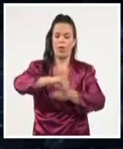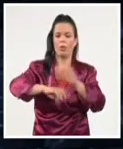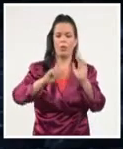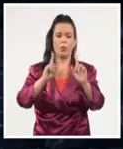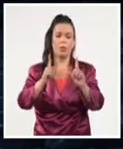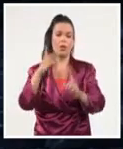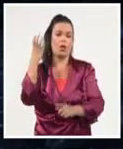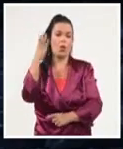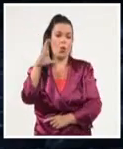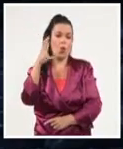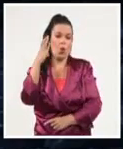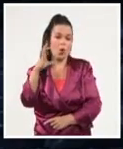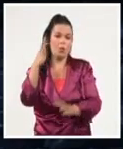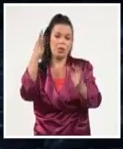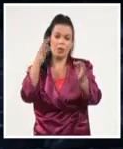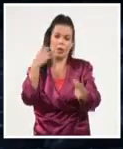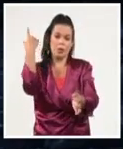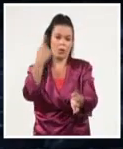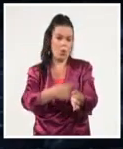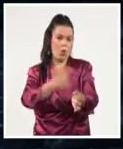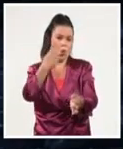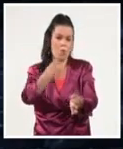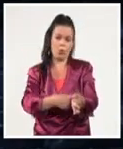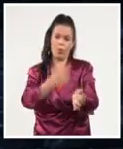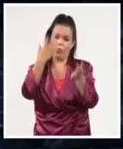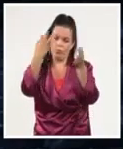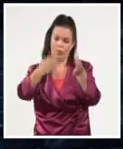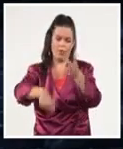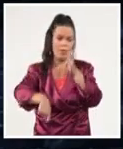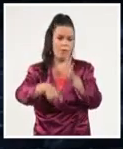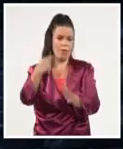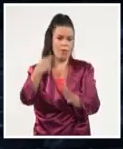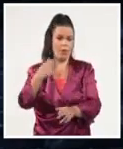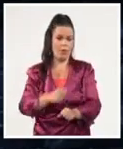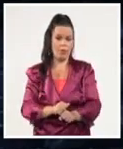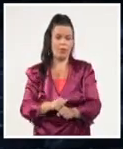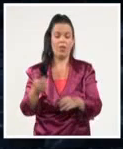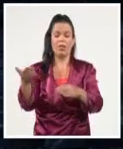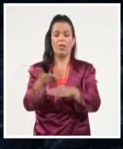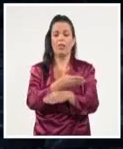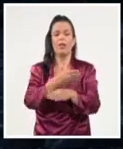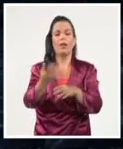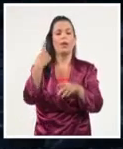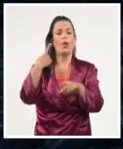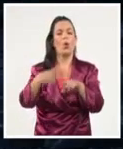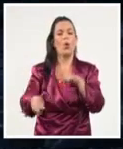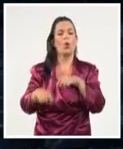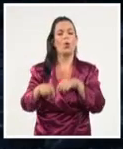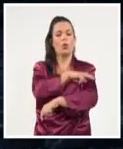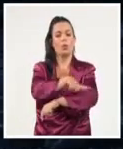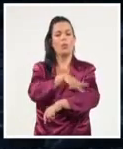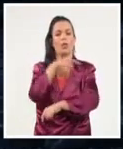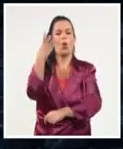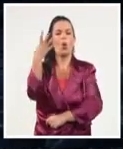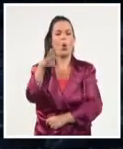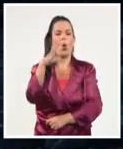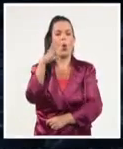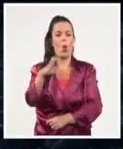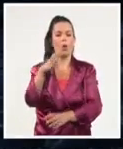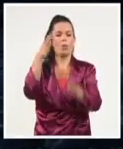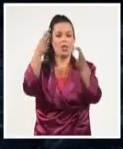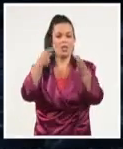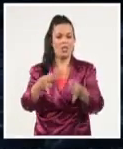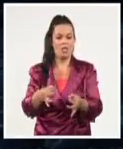tan tradicional, tan antiizquierdista. Porque a diferencia de otras naciones del área, en Colombia la izquierda simplemente